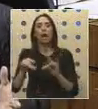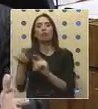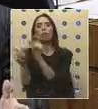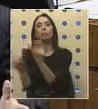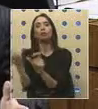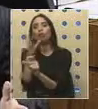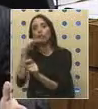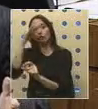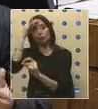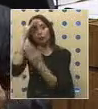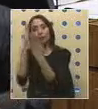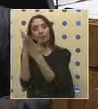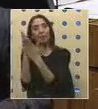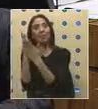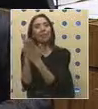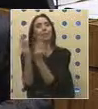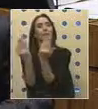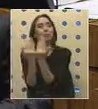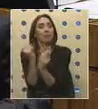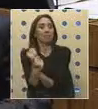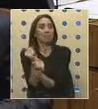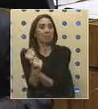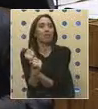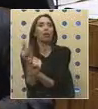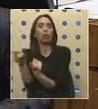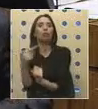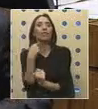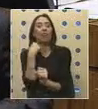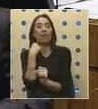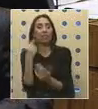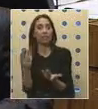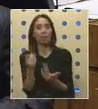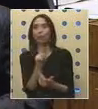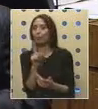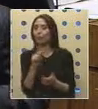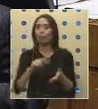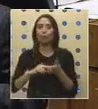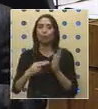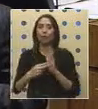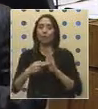hay de eso también, pero finalmente el problema de fondo,